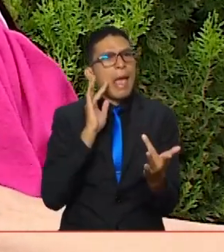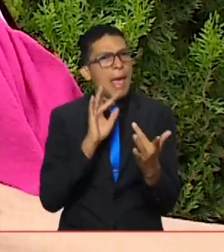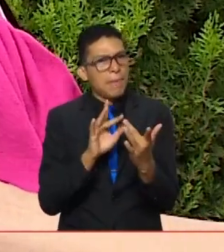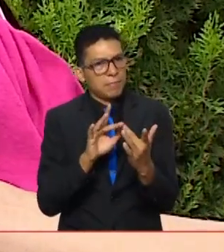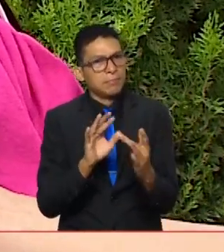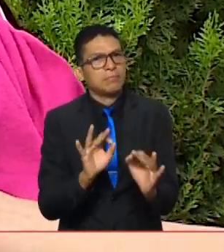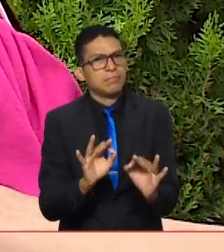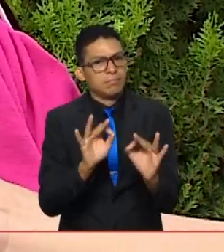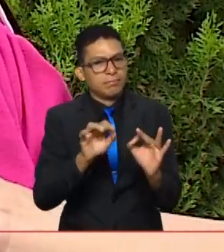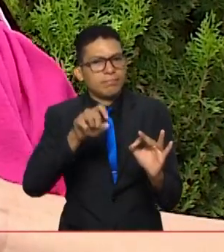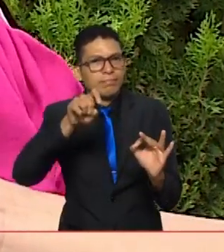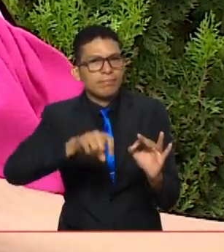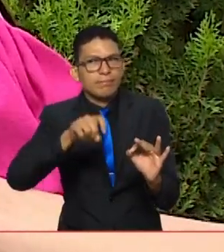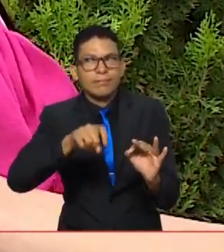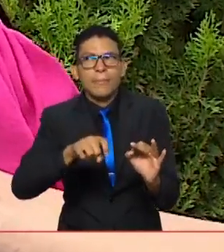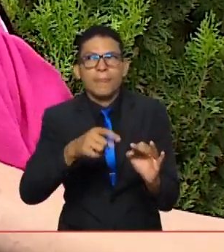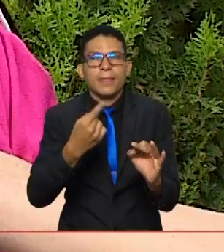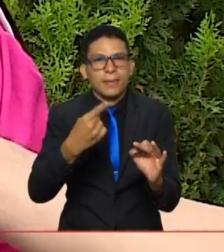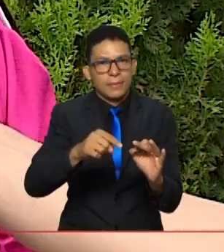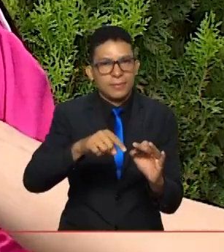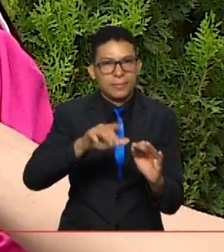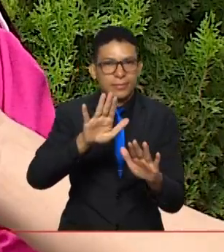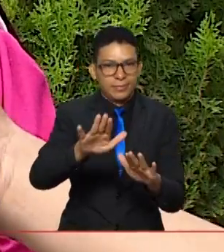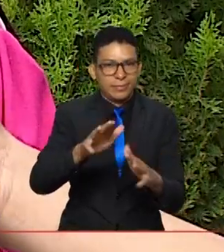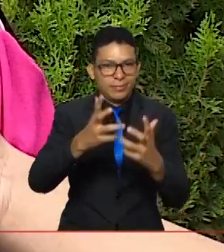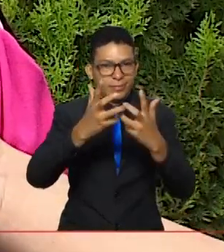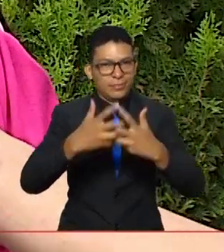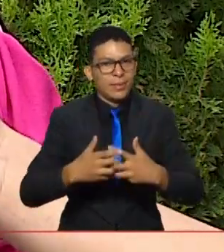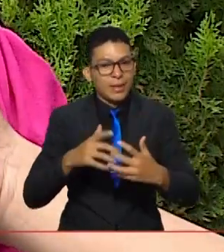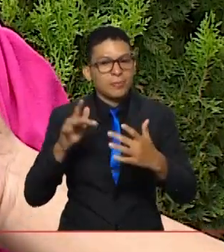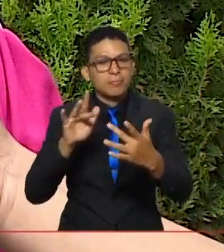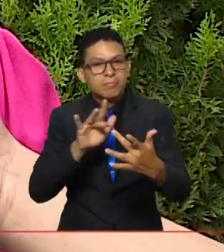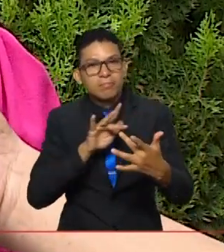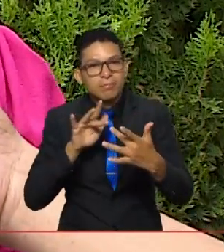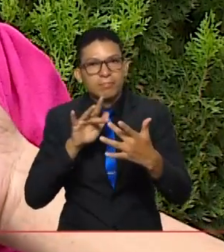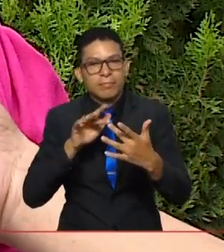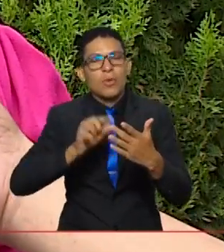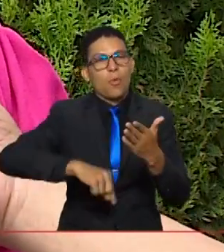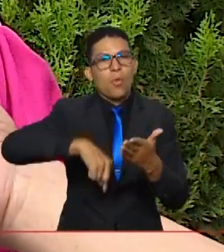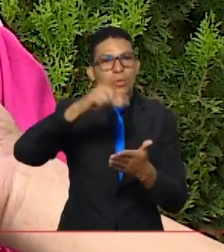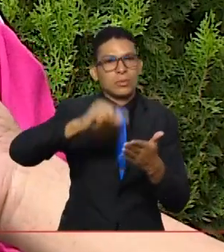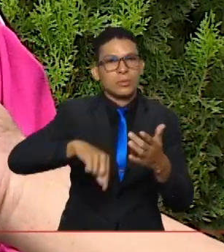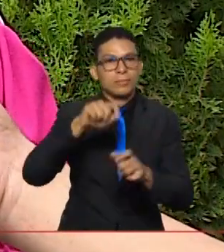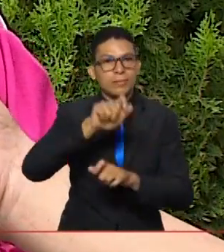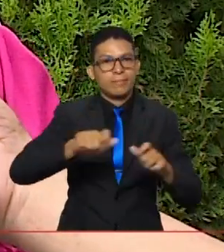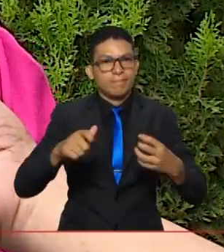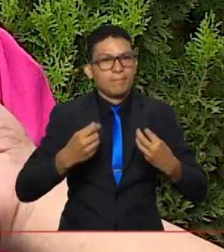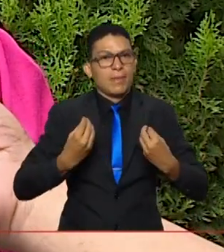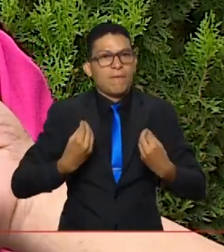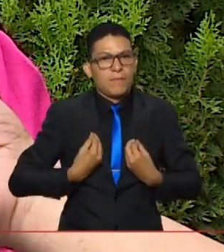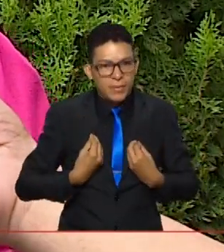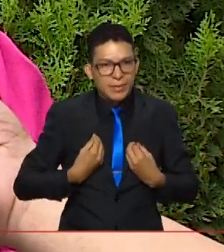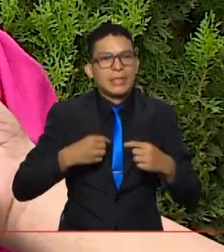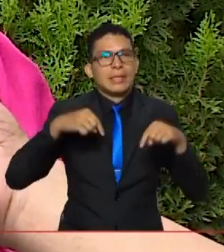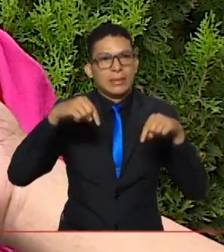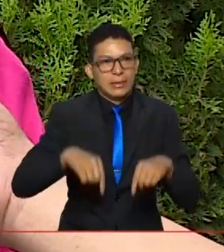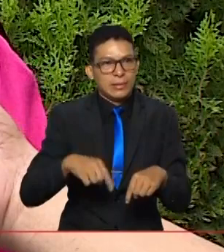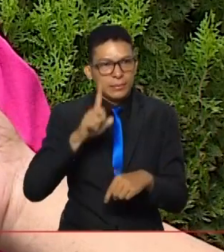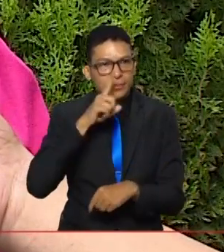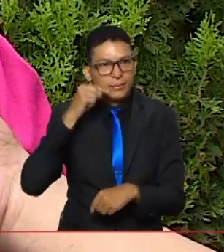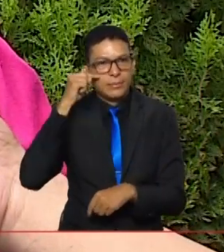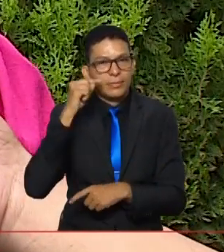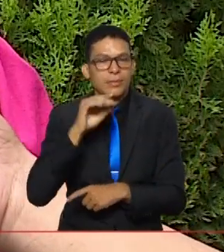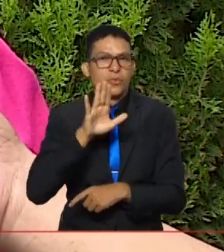en torno a las necesidades del sector productivo de nuestro municipio, pues que contraten personas, contraten candelareños